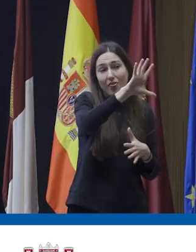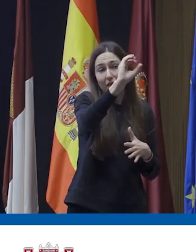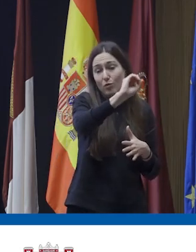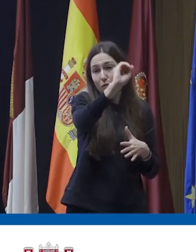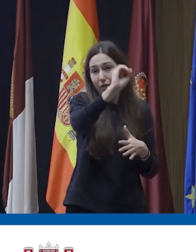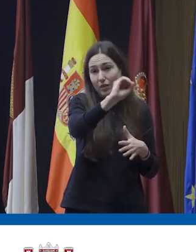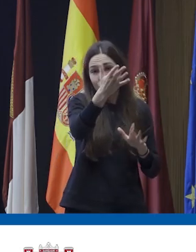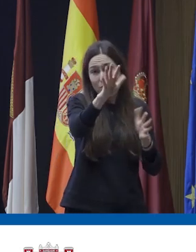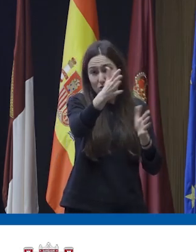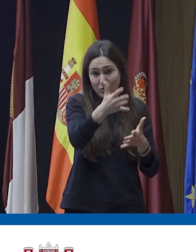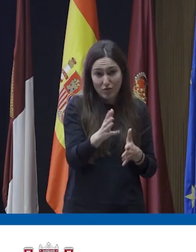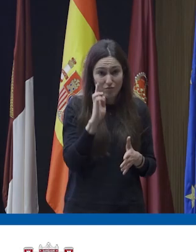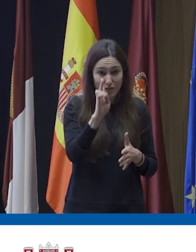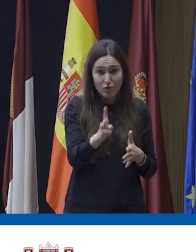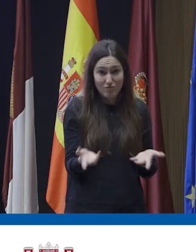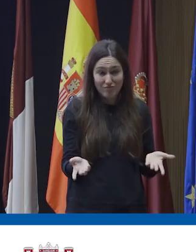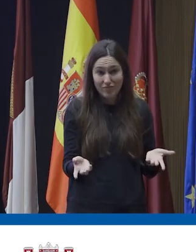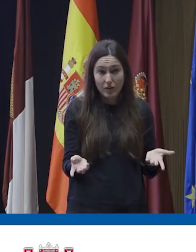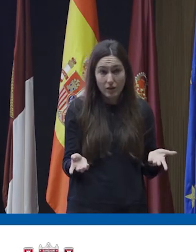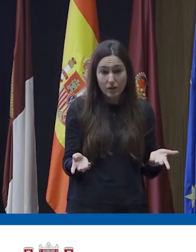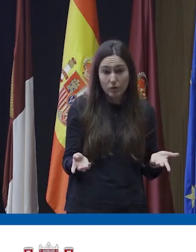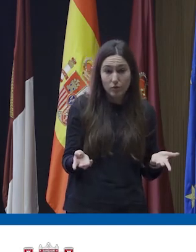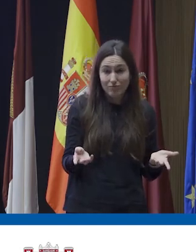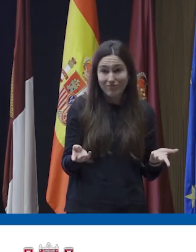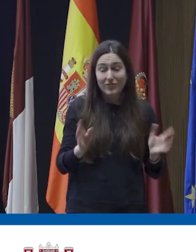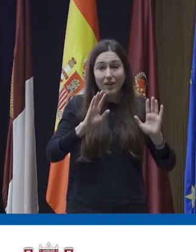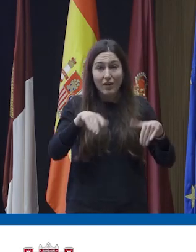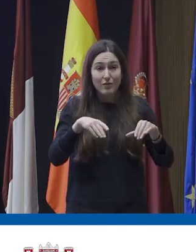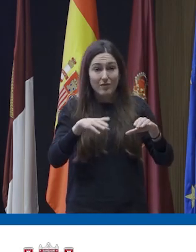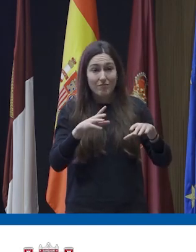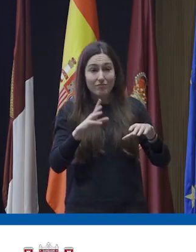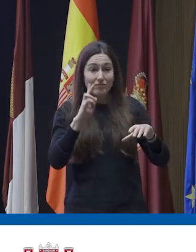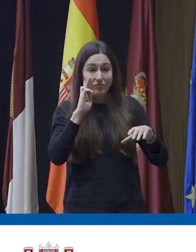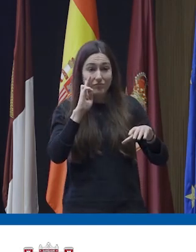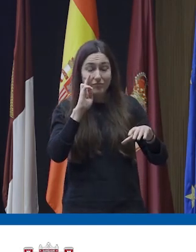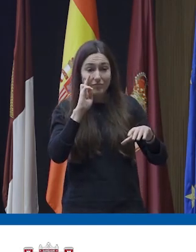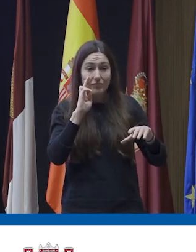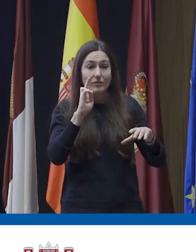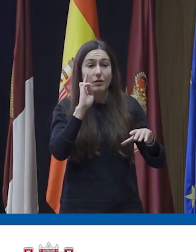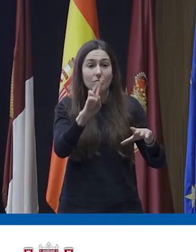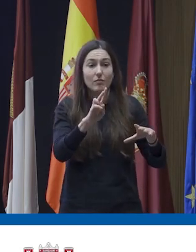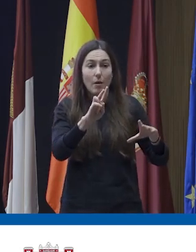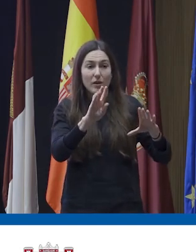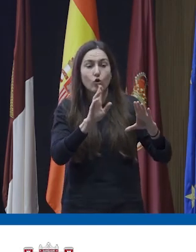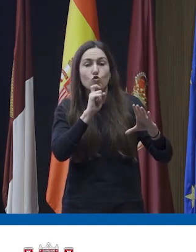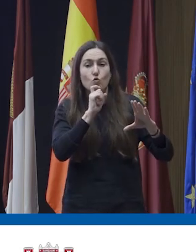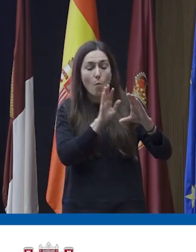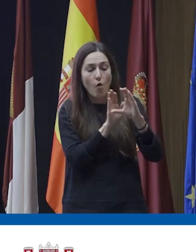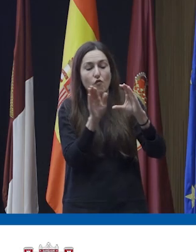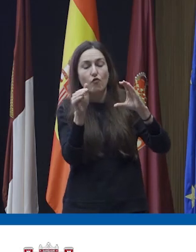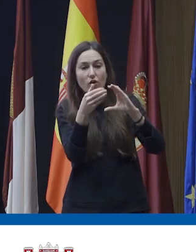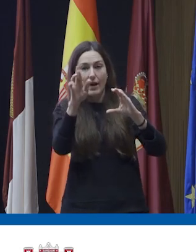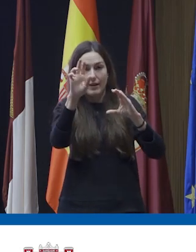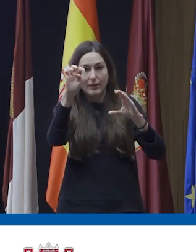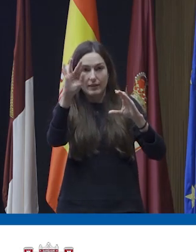5% de visión, ya no va a dejar de ver. Va a perder la visión fina, pero va a ver por la periferia de la retina, ¿vale? Para que me entiendas. Entonces, depende todo